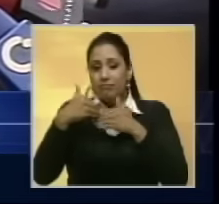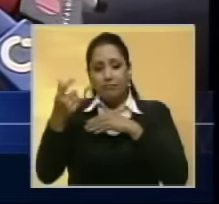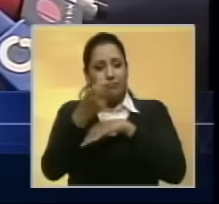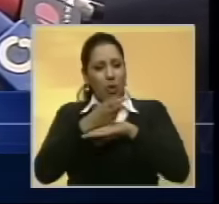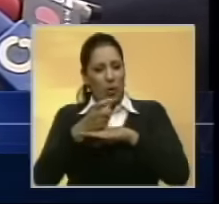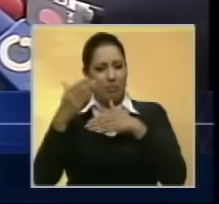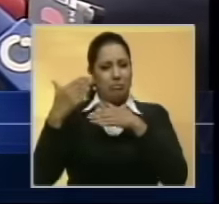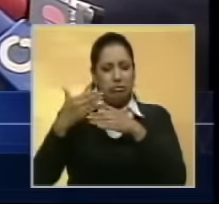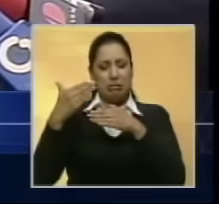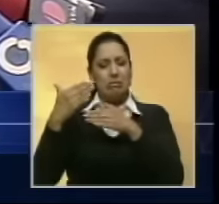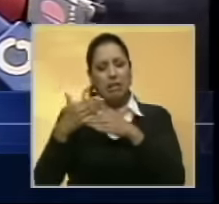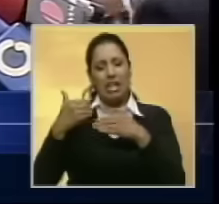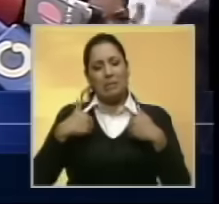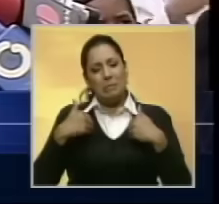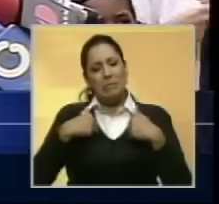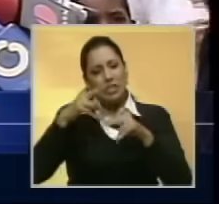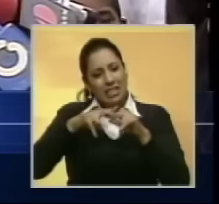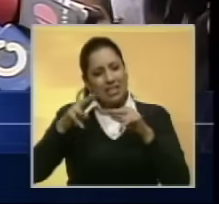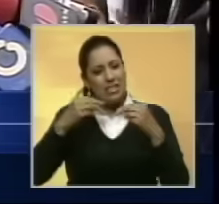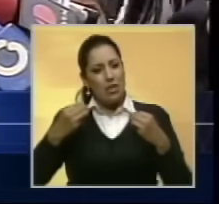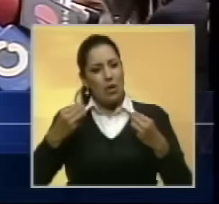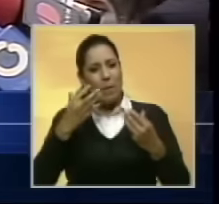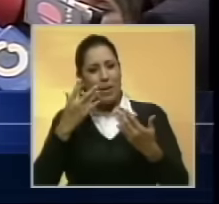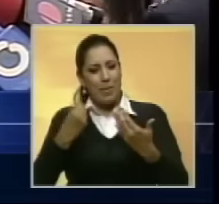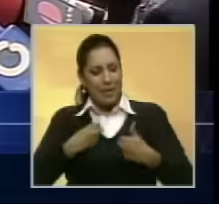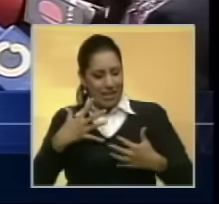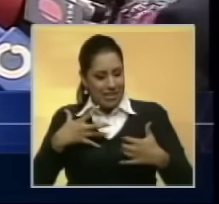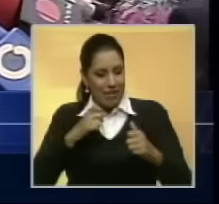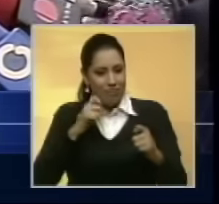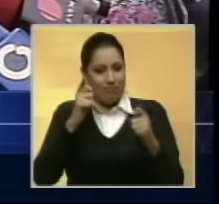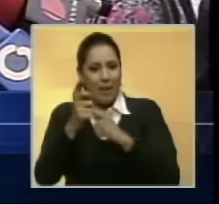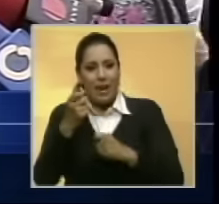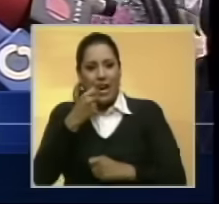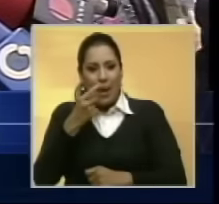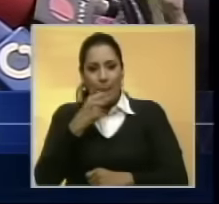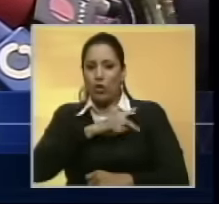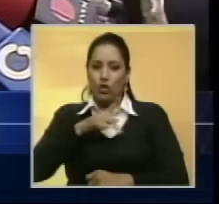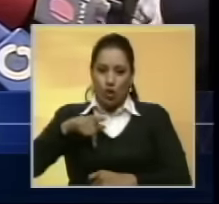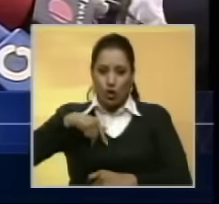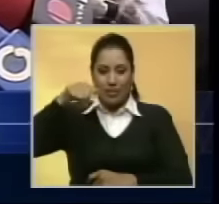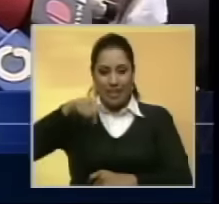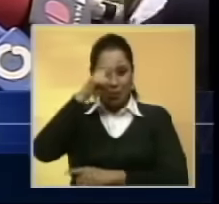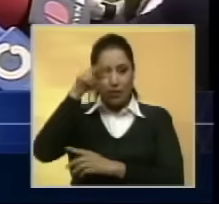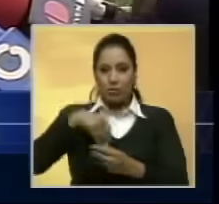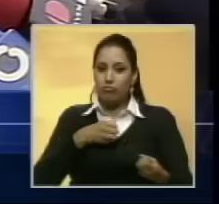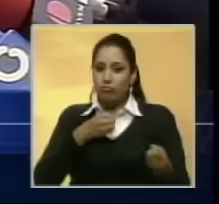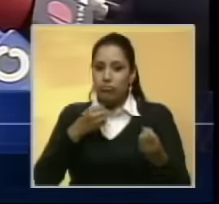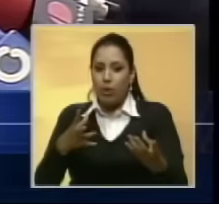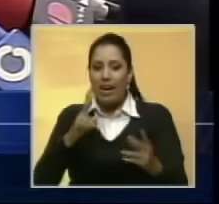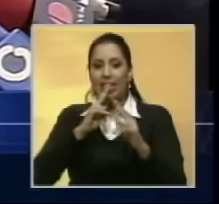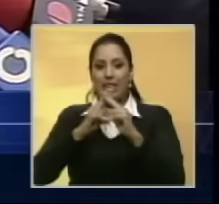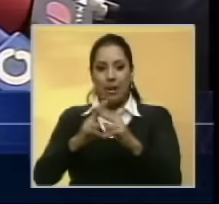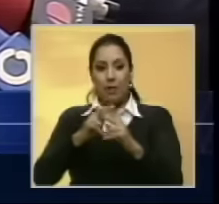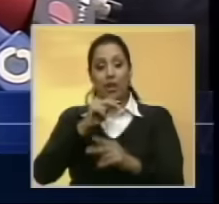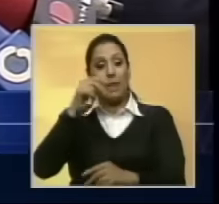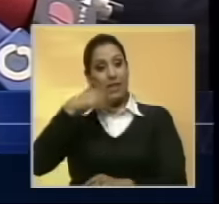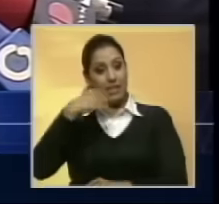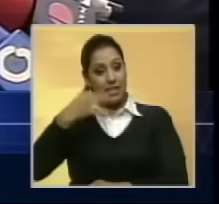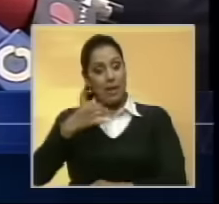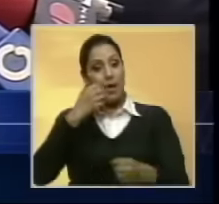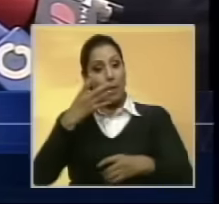por trancarles a los niños la vía para que ellos reciban medicamentos, nosotros desde aquí le estamos dando respuesta. Y como siempre